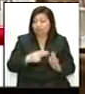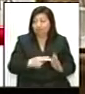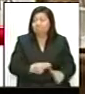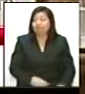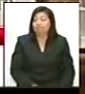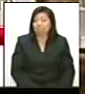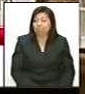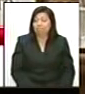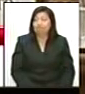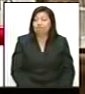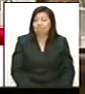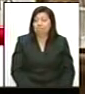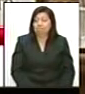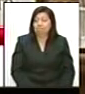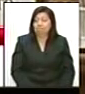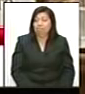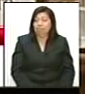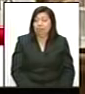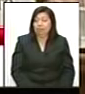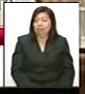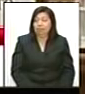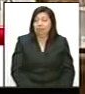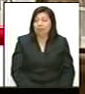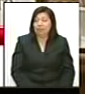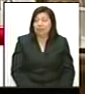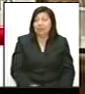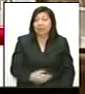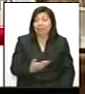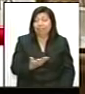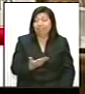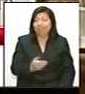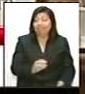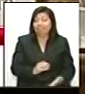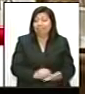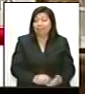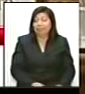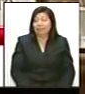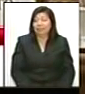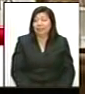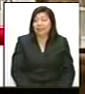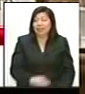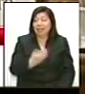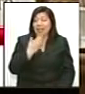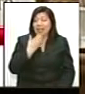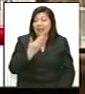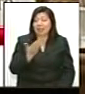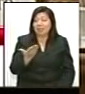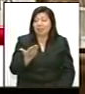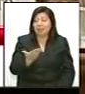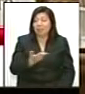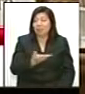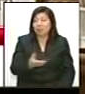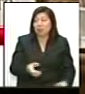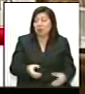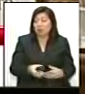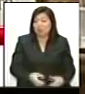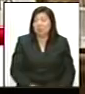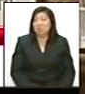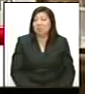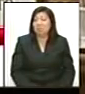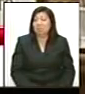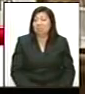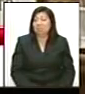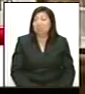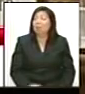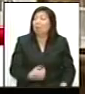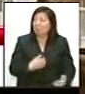congresista. Y nuevamente, presidente, agradecemos la disposición de su comisión y estamos llanos